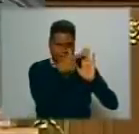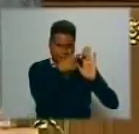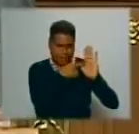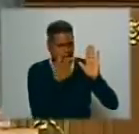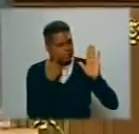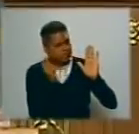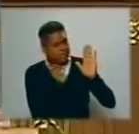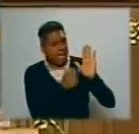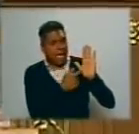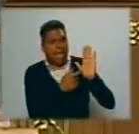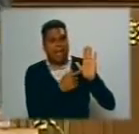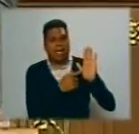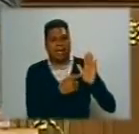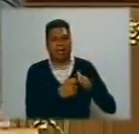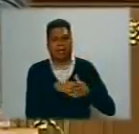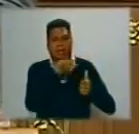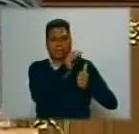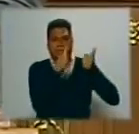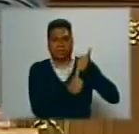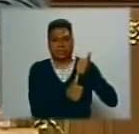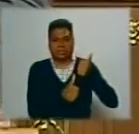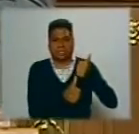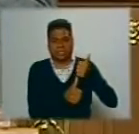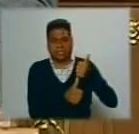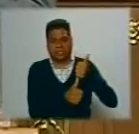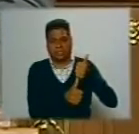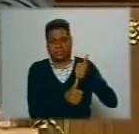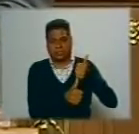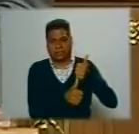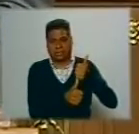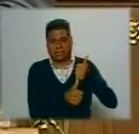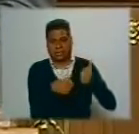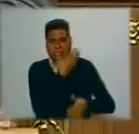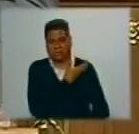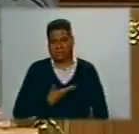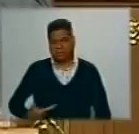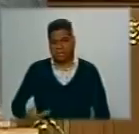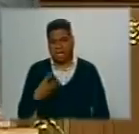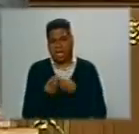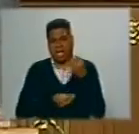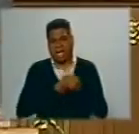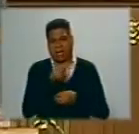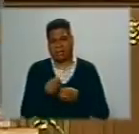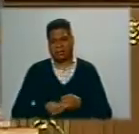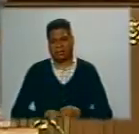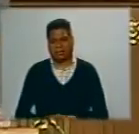a la Vicepresidencia Ejecutiva de la República como órgano rector.